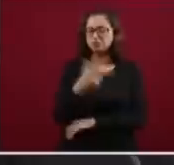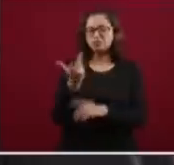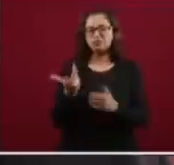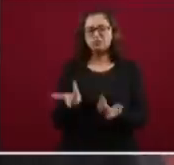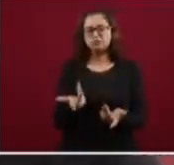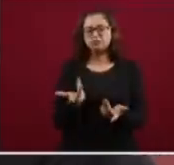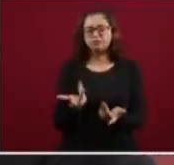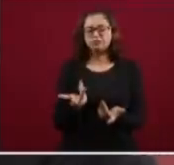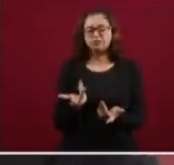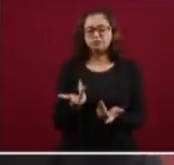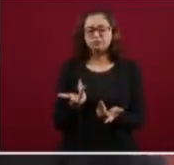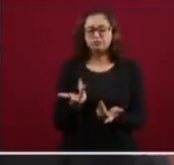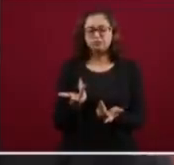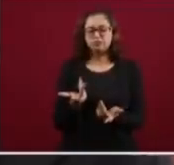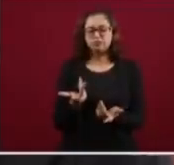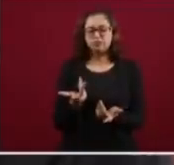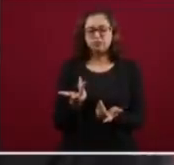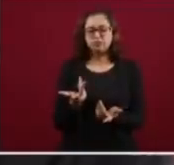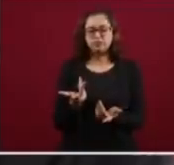e